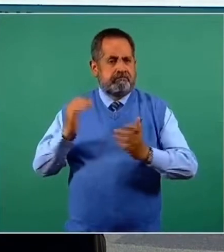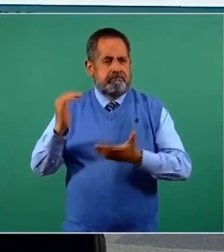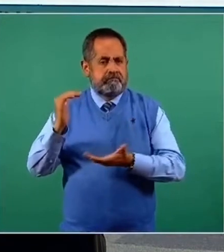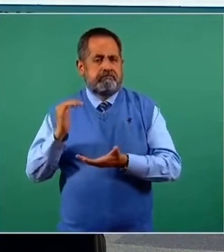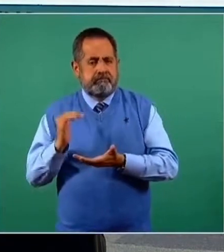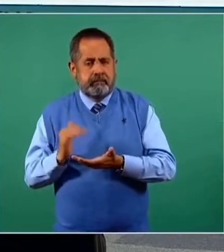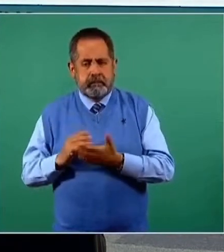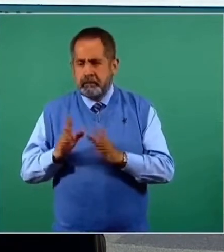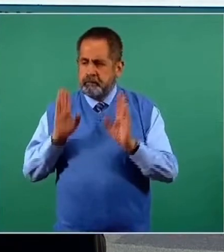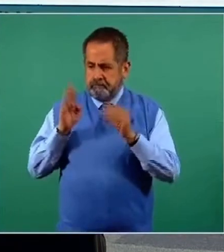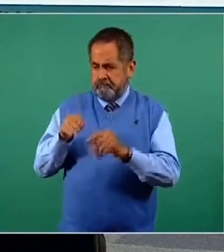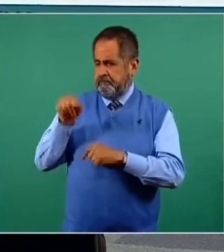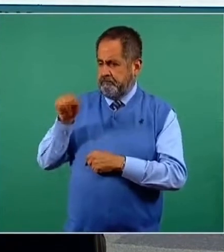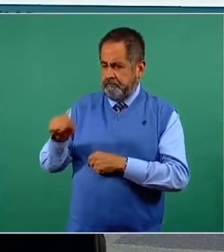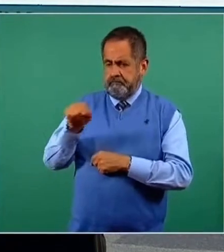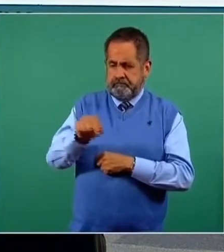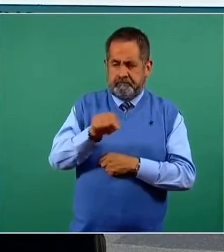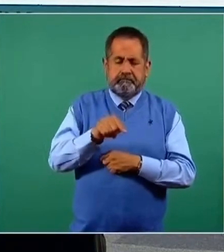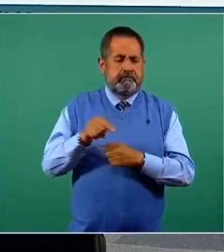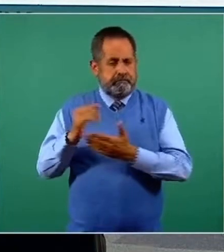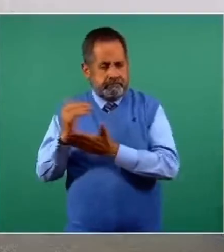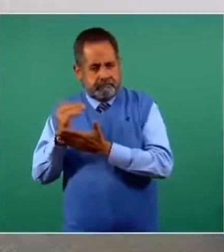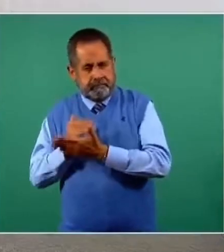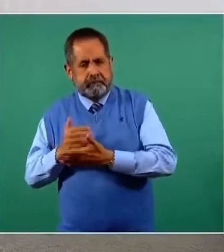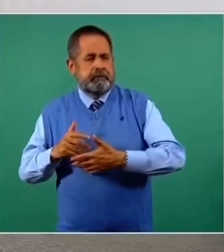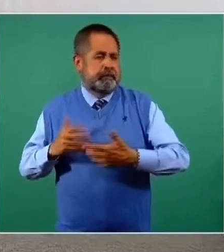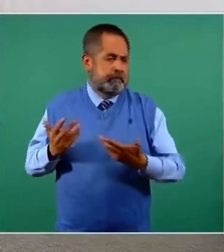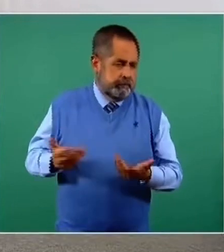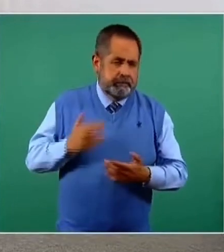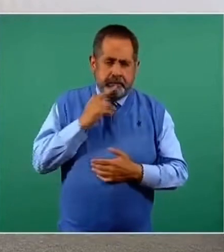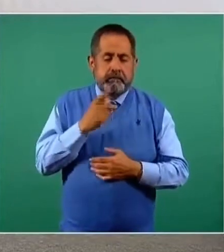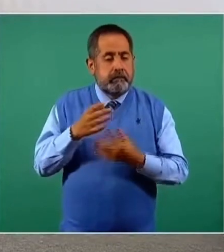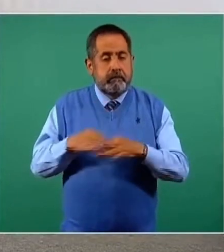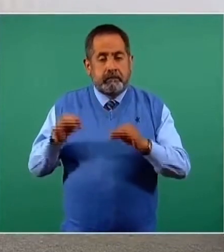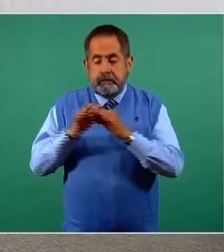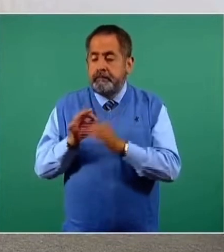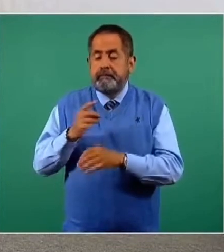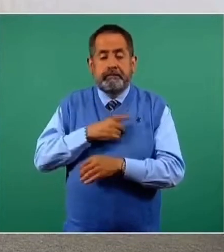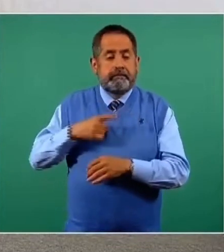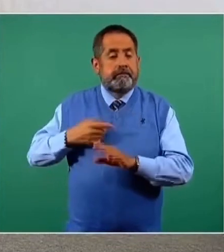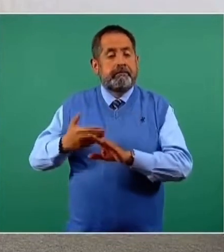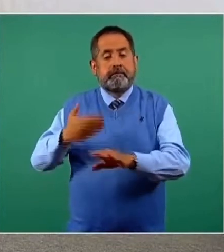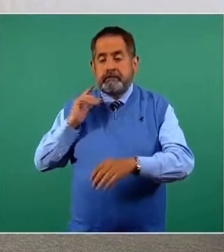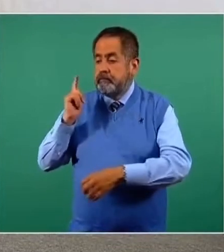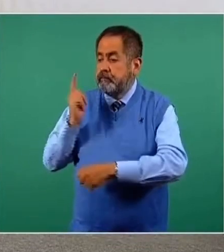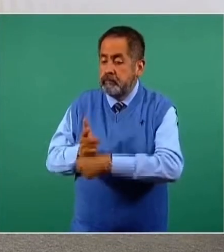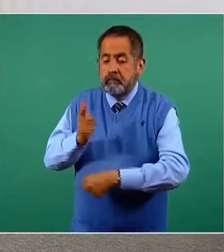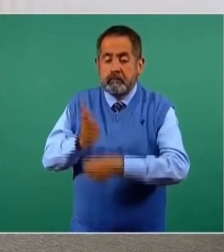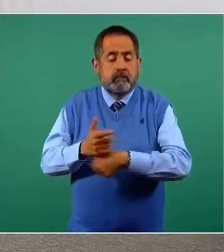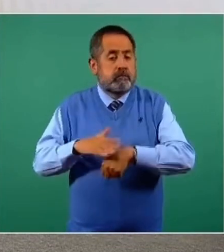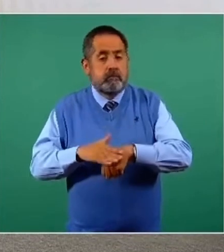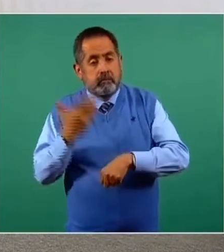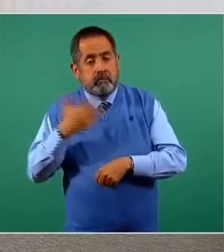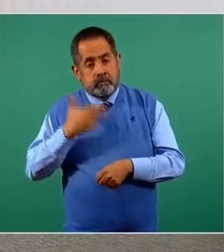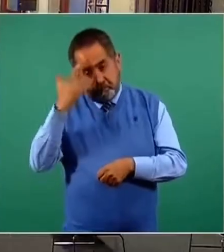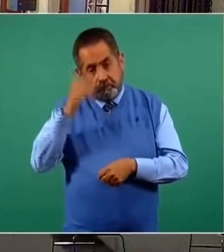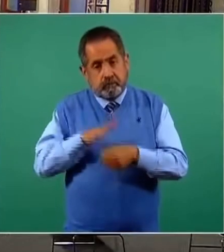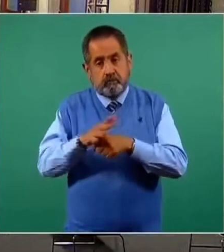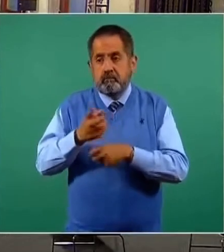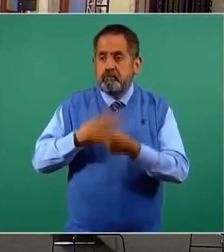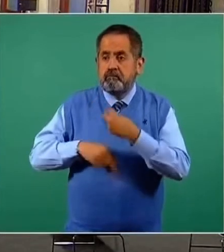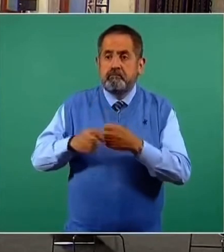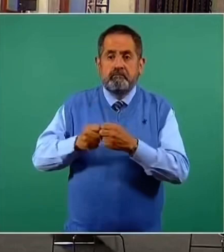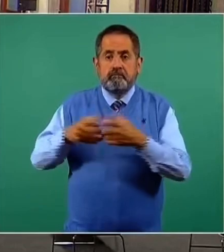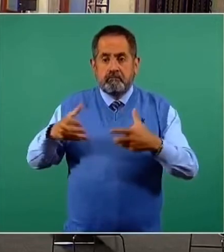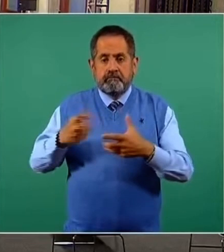ser focalizadas y pueden ser dirigidas específicamente a estos determinantes y por lo tanto que estas intervenciones comunitarias